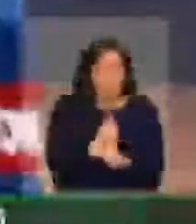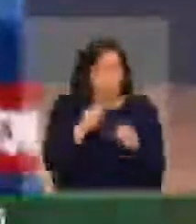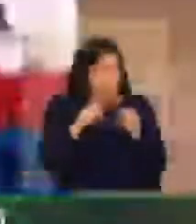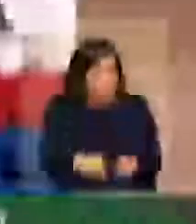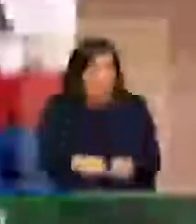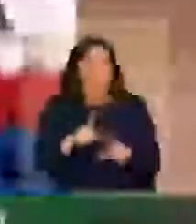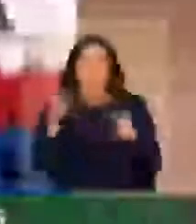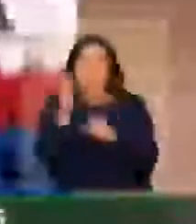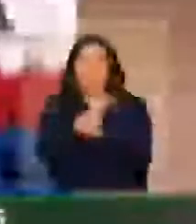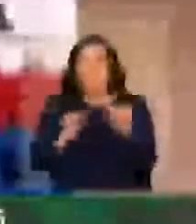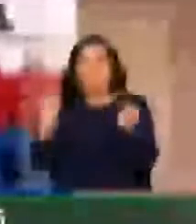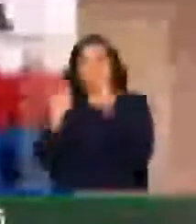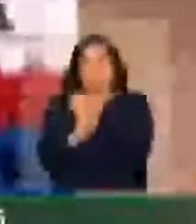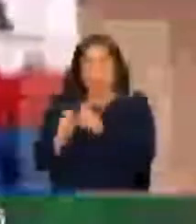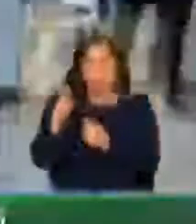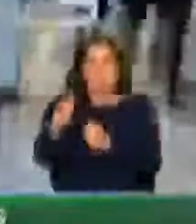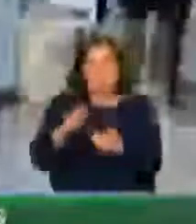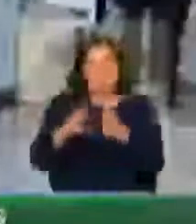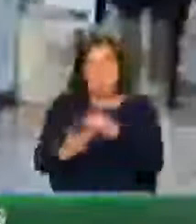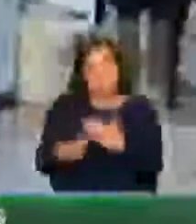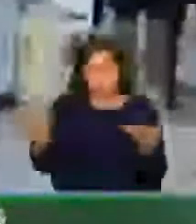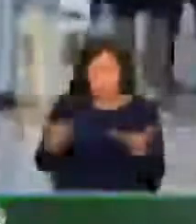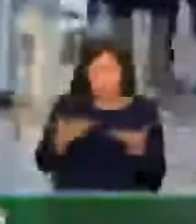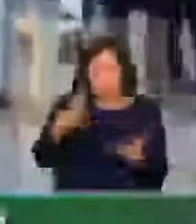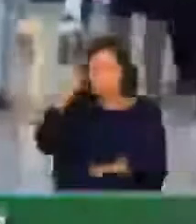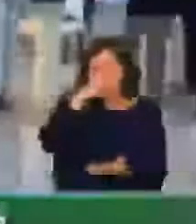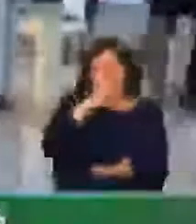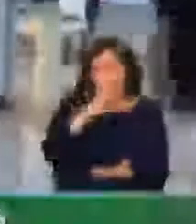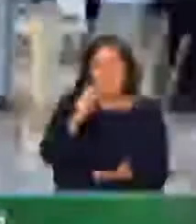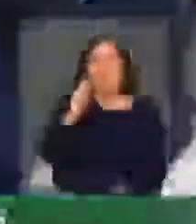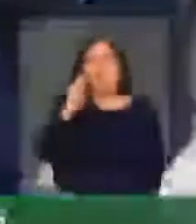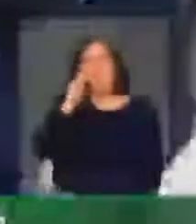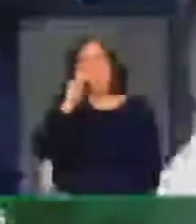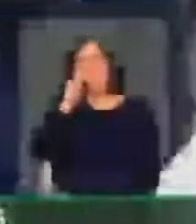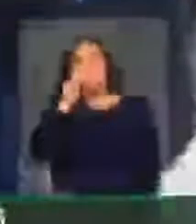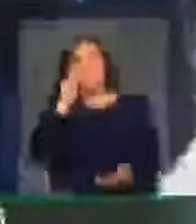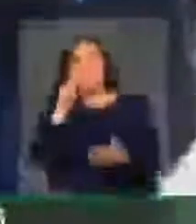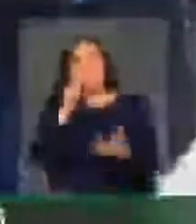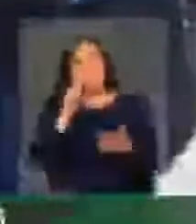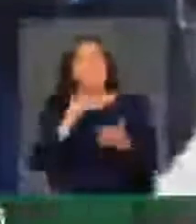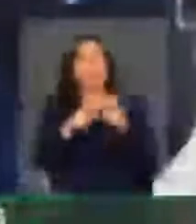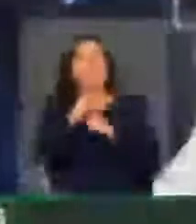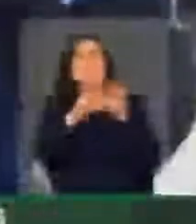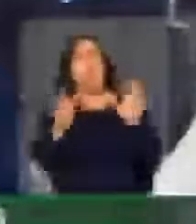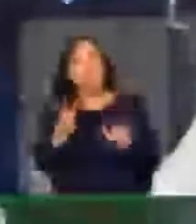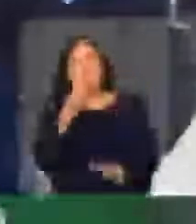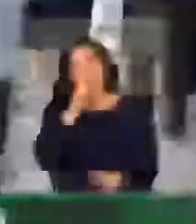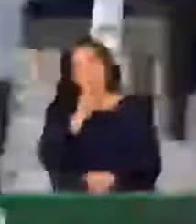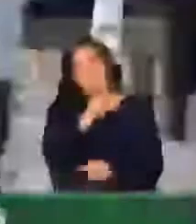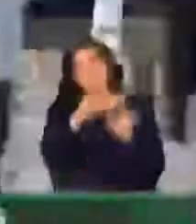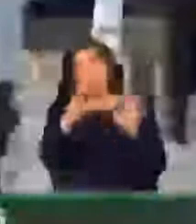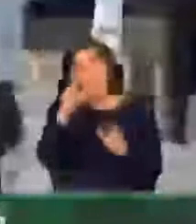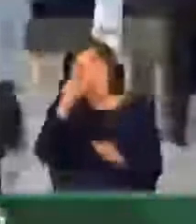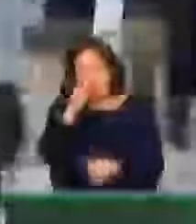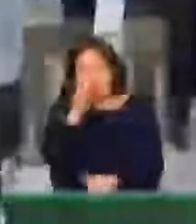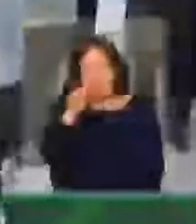podrán modificar las fechas, como ocurre actualmente con carnaval, turismo, 1 y 6 de enero, 1 de mayo, 19 de junio, 18 de julio, 2